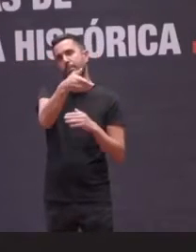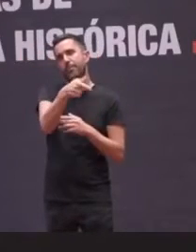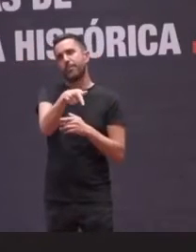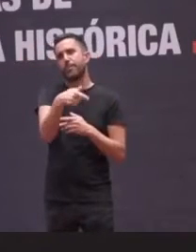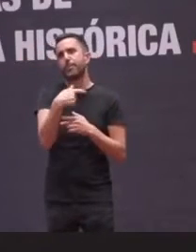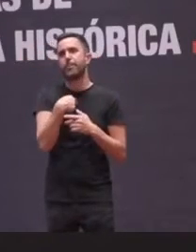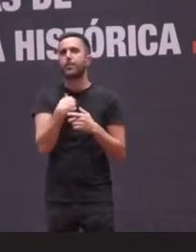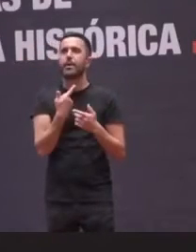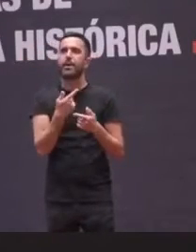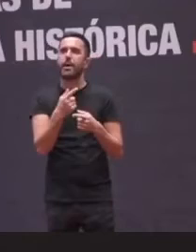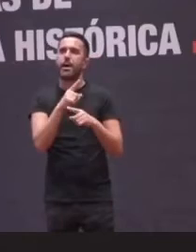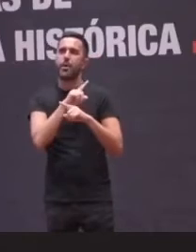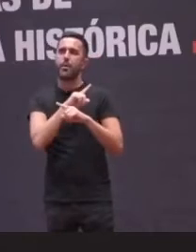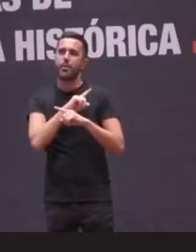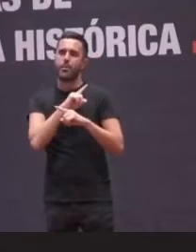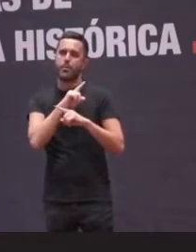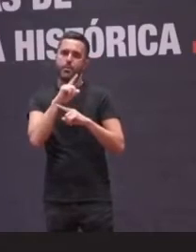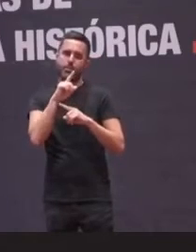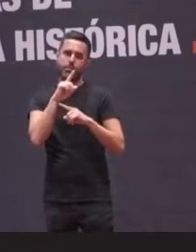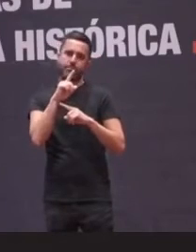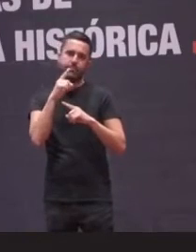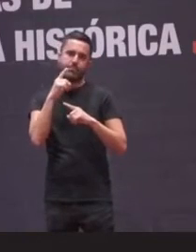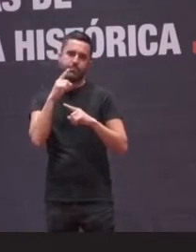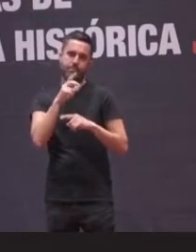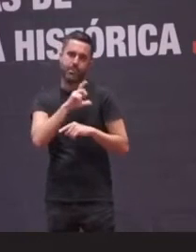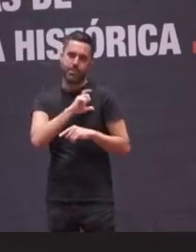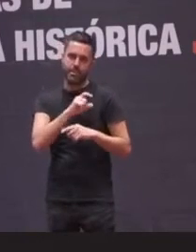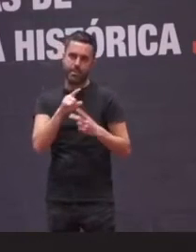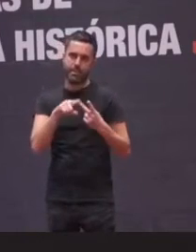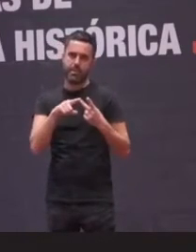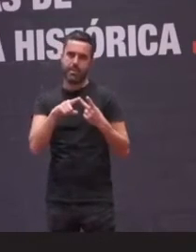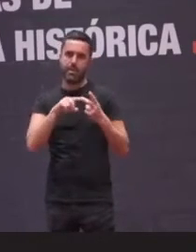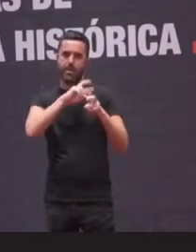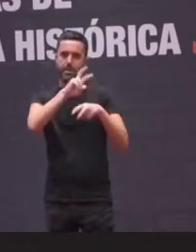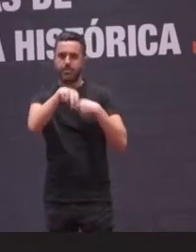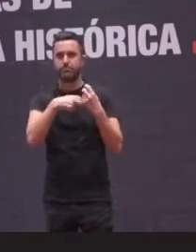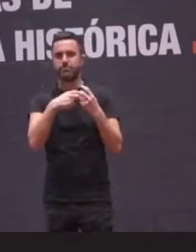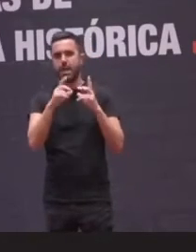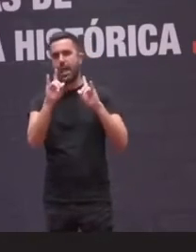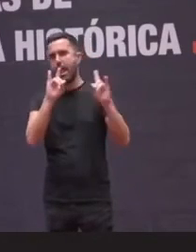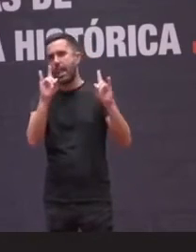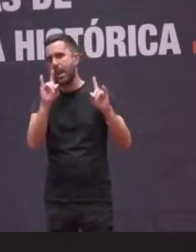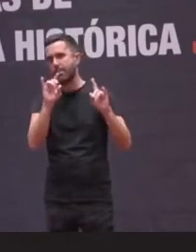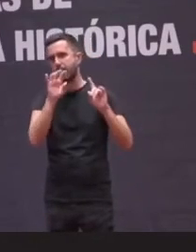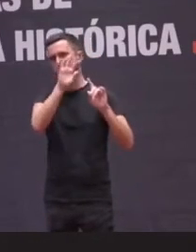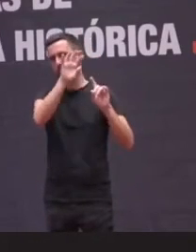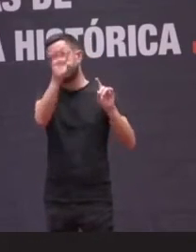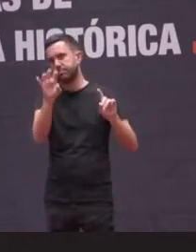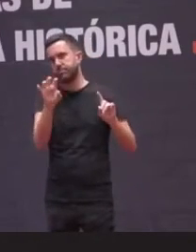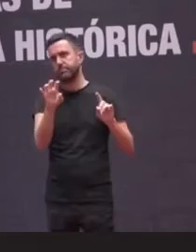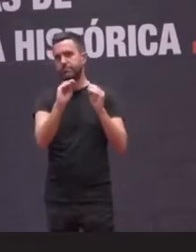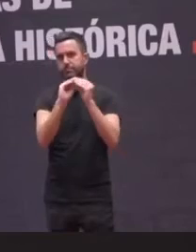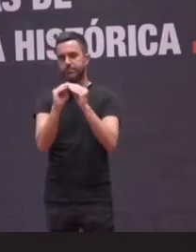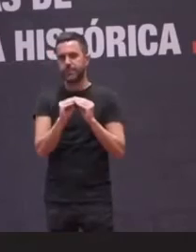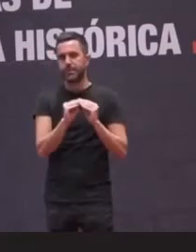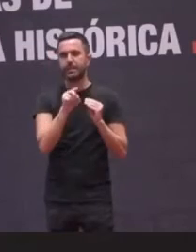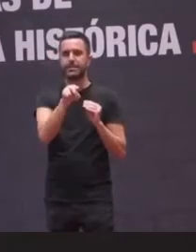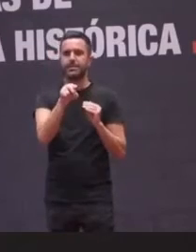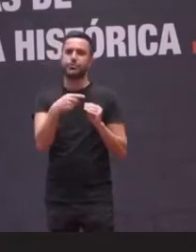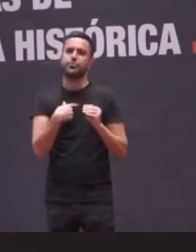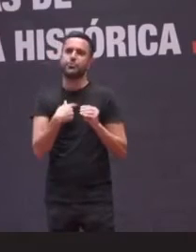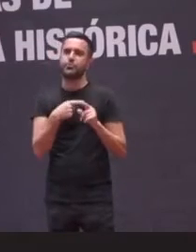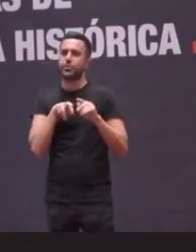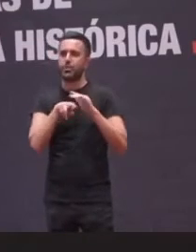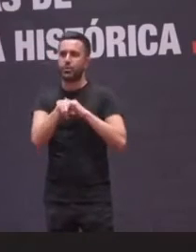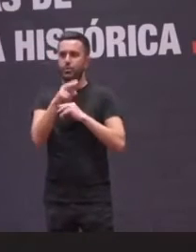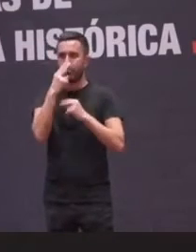seguridade, se van a instalar alarmas e se van a facer obras e se van a facer con recursos públicos. É un pouco a liña argumental da parte